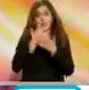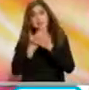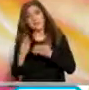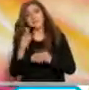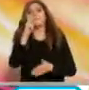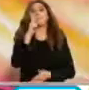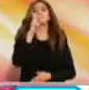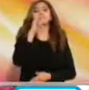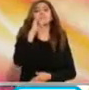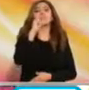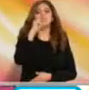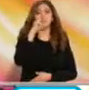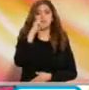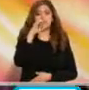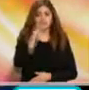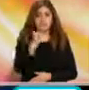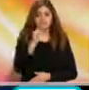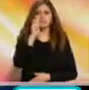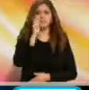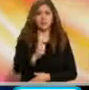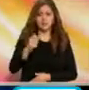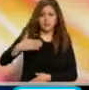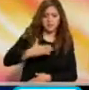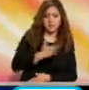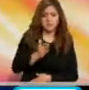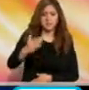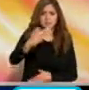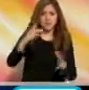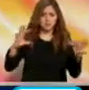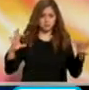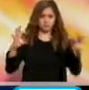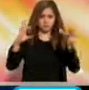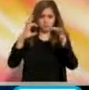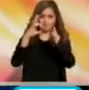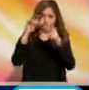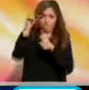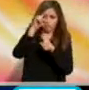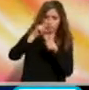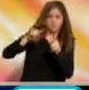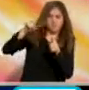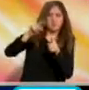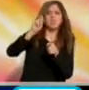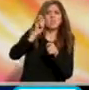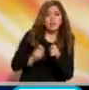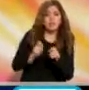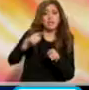Piscis. Los peces enlazados con el cinturón astral simbolizan